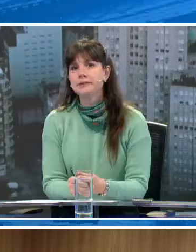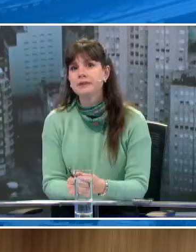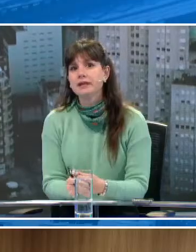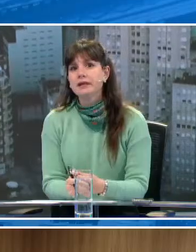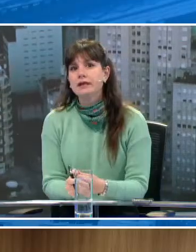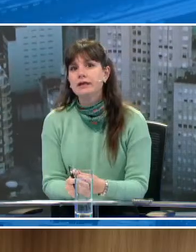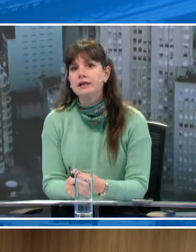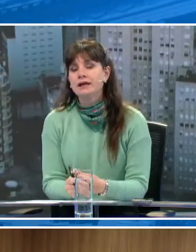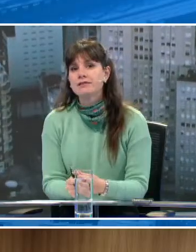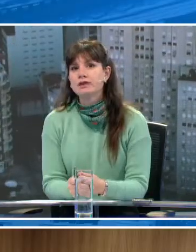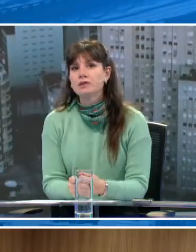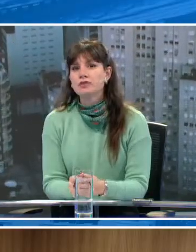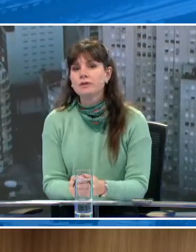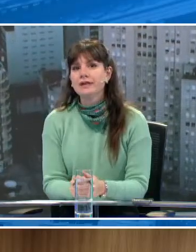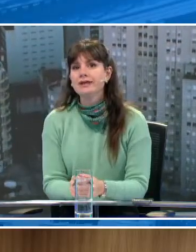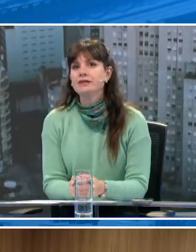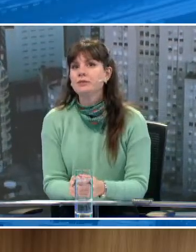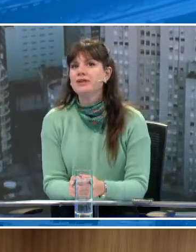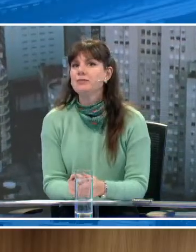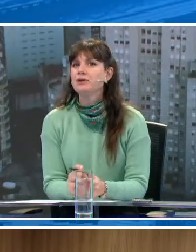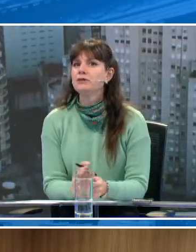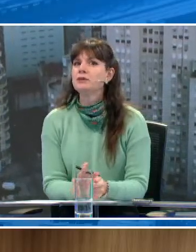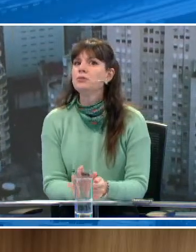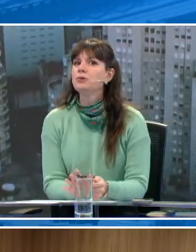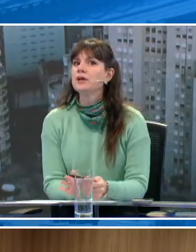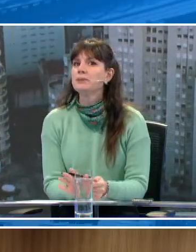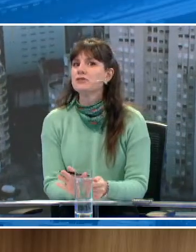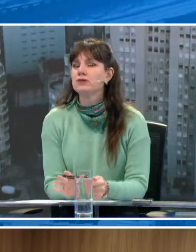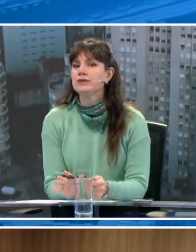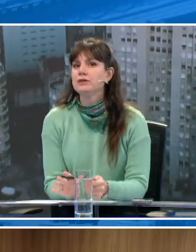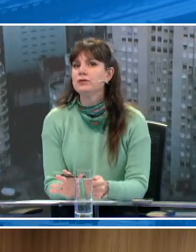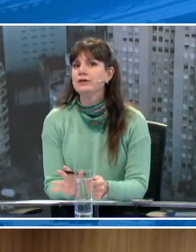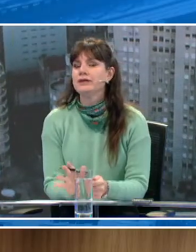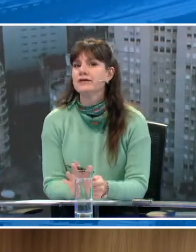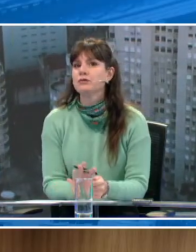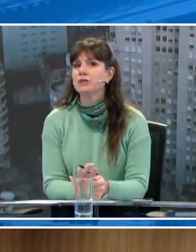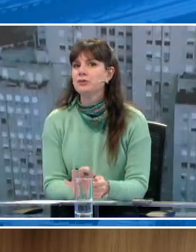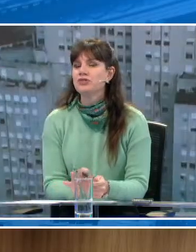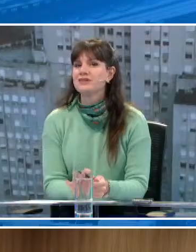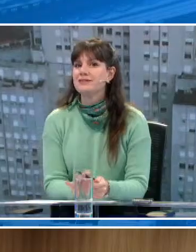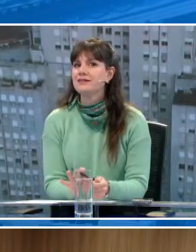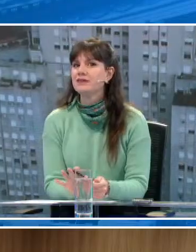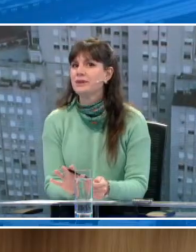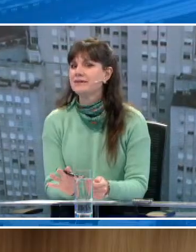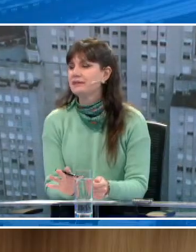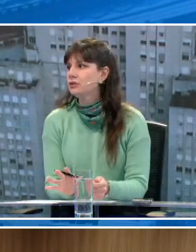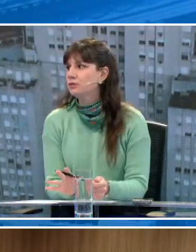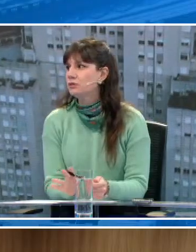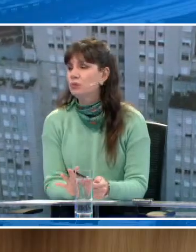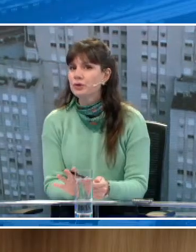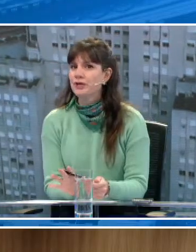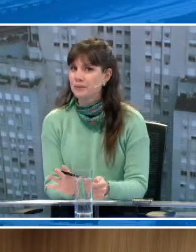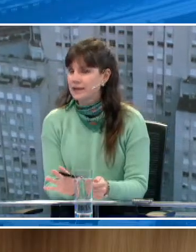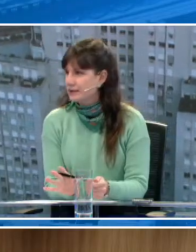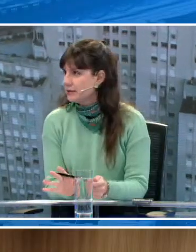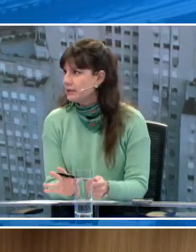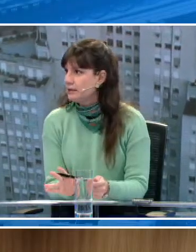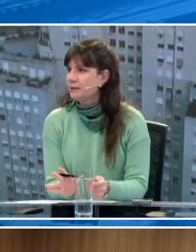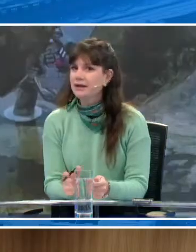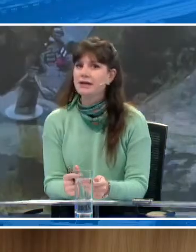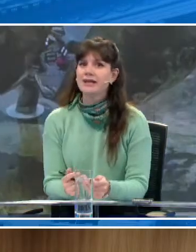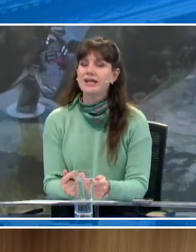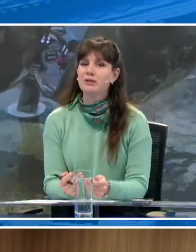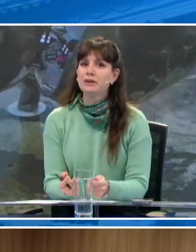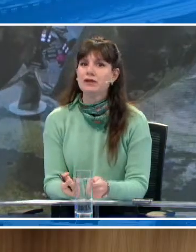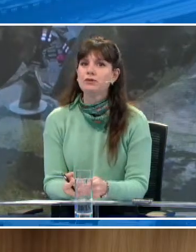debate. Así que vamos a ver en qué termina, pero va muy a paso lento. El Ejecutivo se sigue manteniendo muy al margen de este